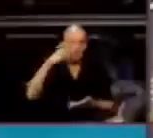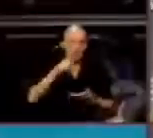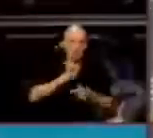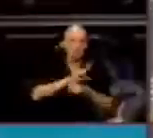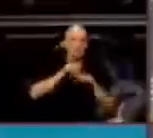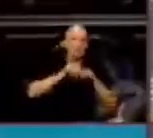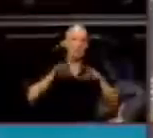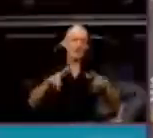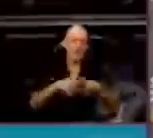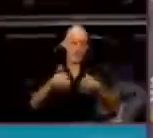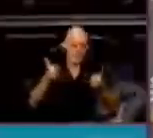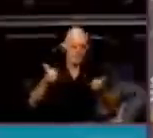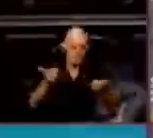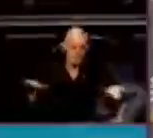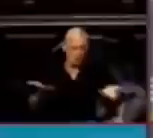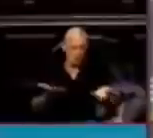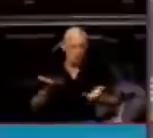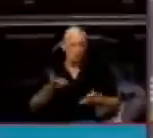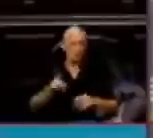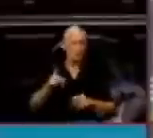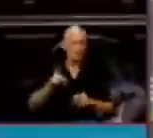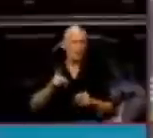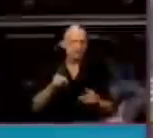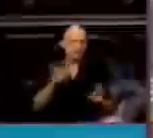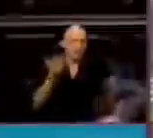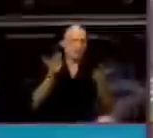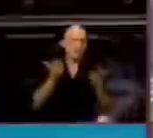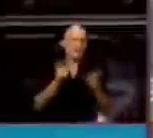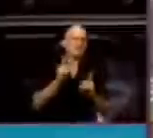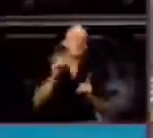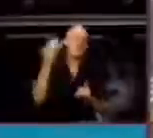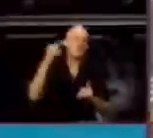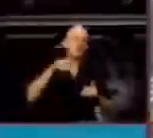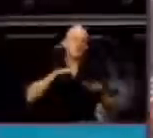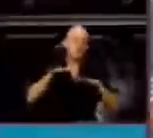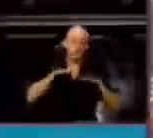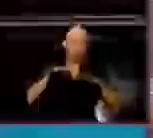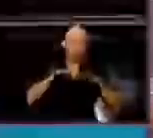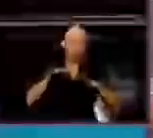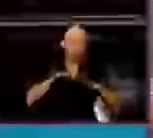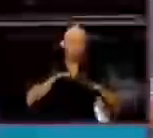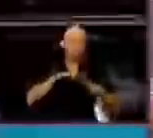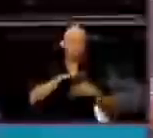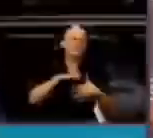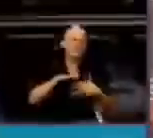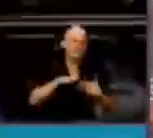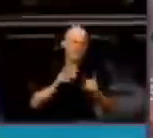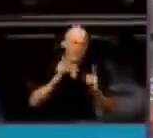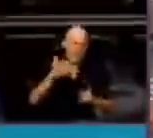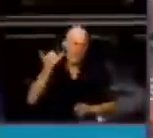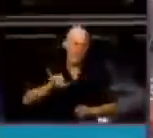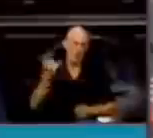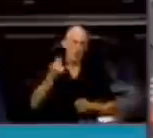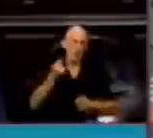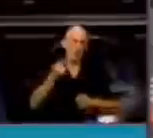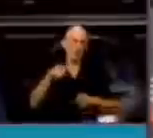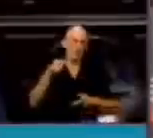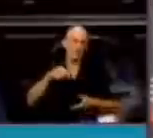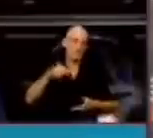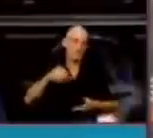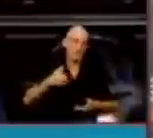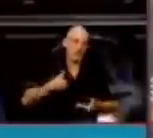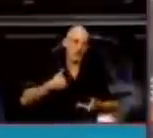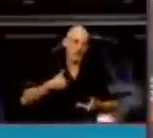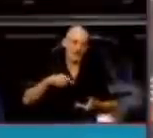2 años. Bueno. Y básicamente se enamoraron del sistema de convertibilidad, que todos decían, hasta el FMI vino y dijo, no, ustedes o devalúan o dolarizan. A